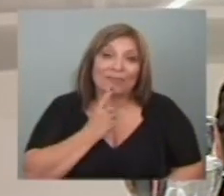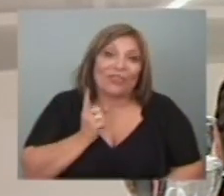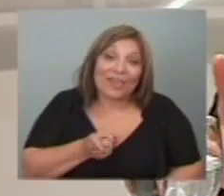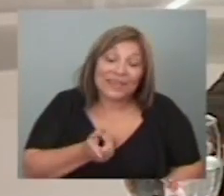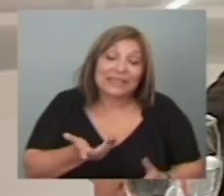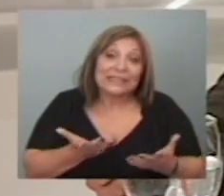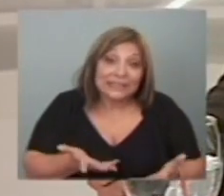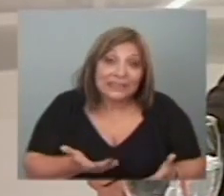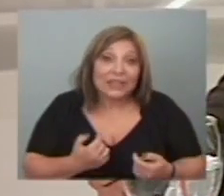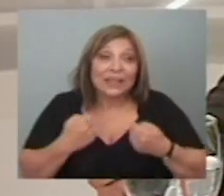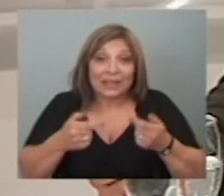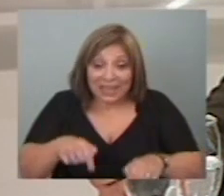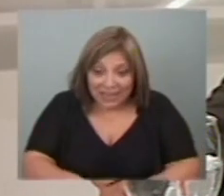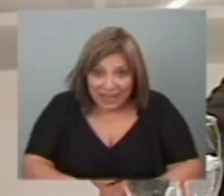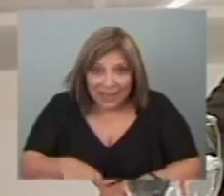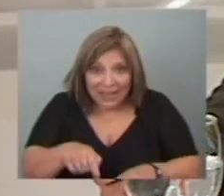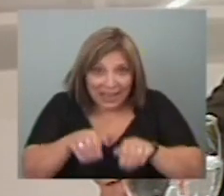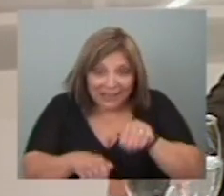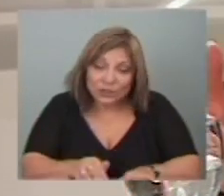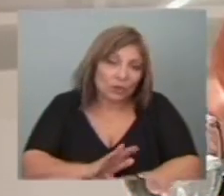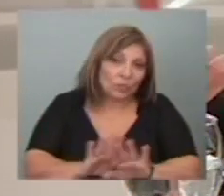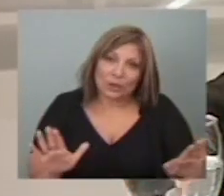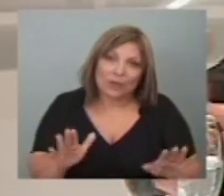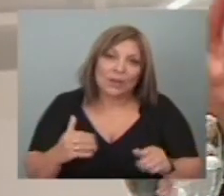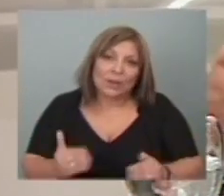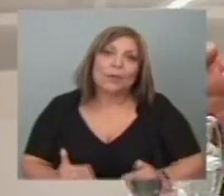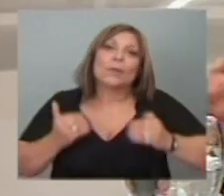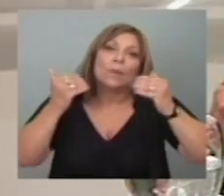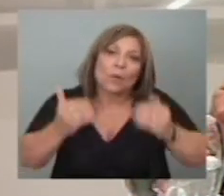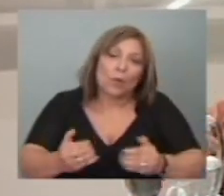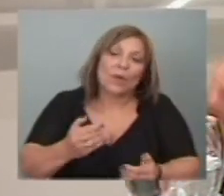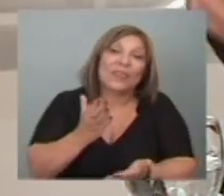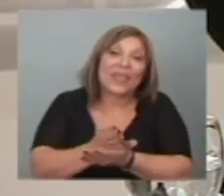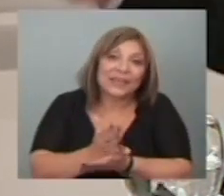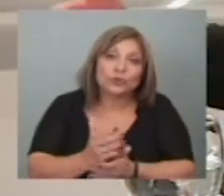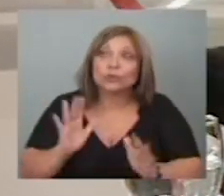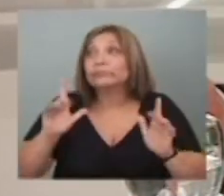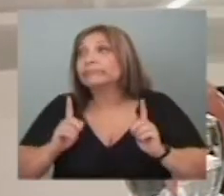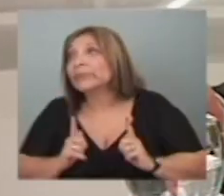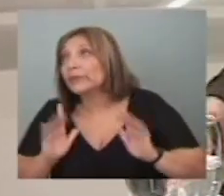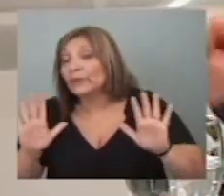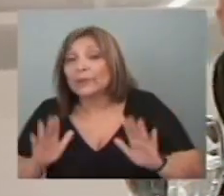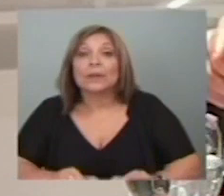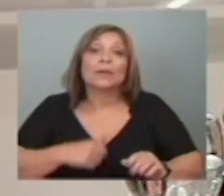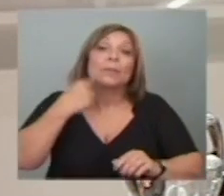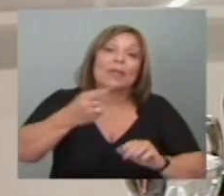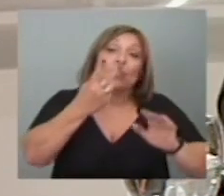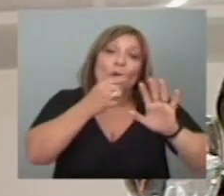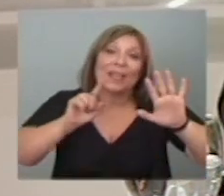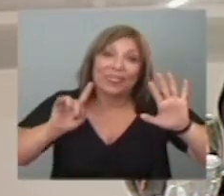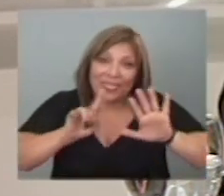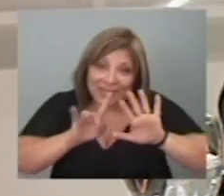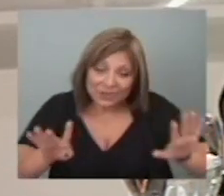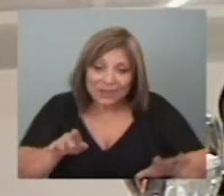que diferirlo en esta elección inmediata, bueno, tendríamos postergando una vez más derechos, pero lo haríamos hacia 2019. Y quiero hacer una